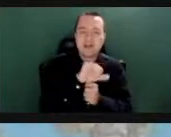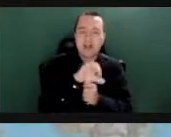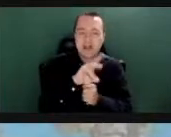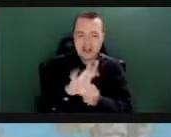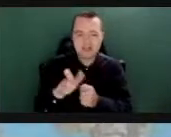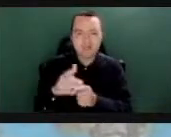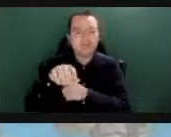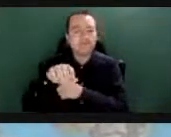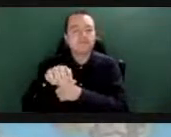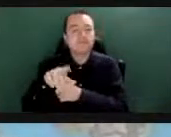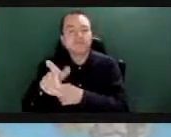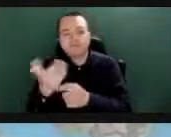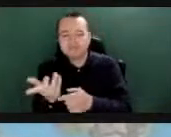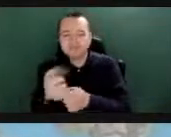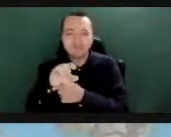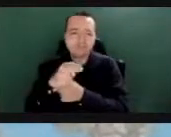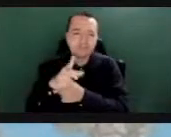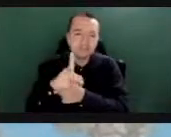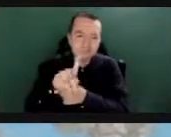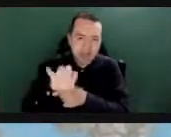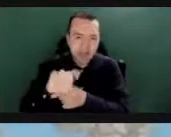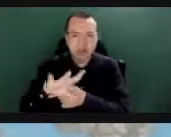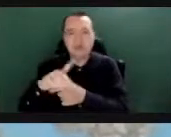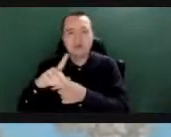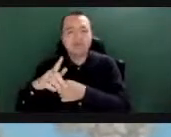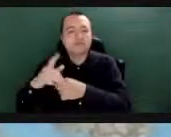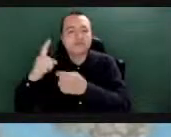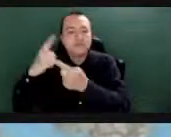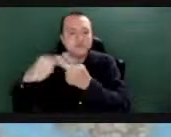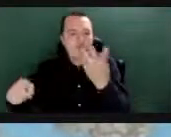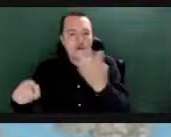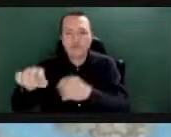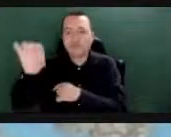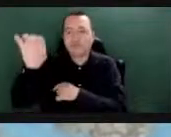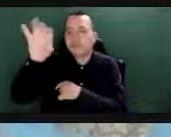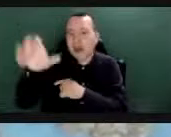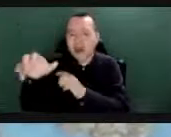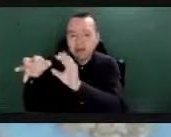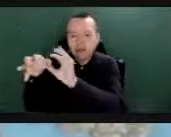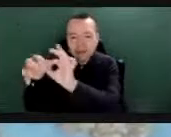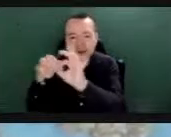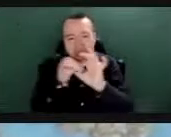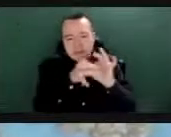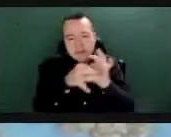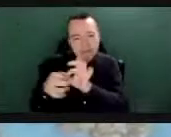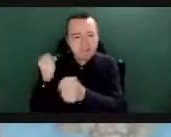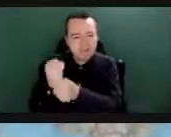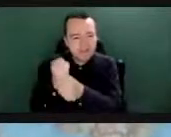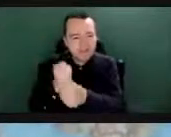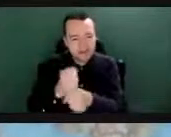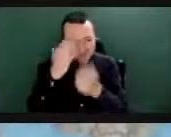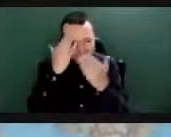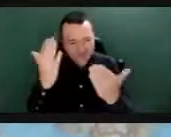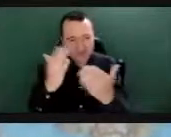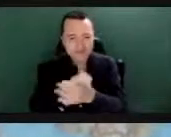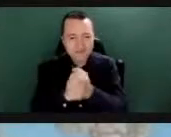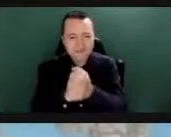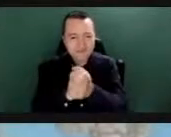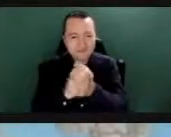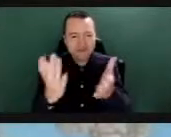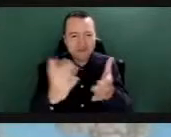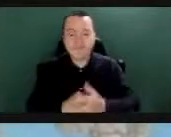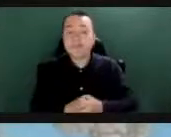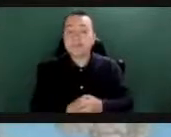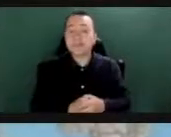que colaboran con el trabajo de nuestra organización. Quisiera resaltar la importancia de